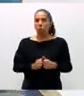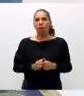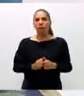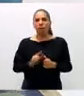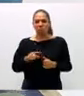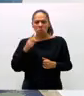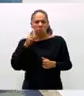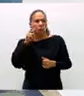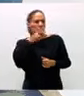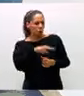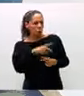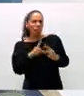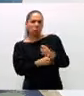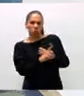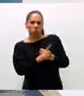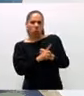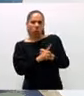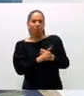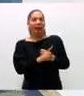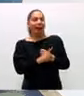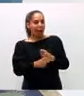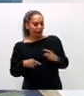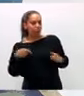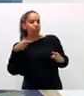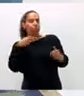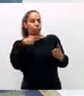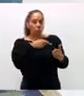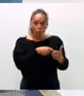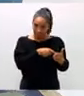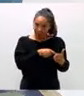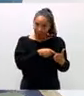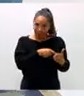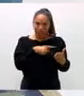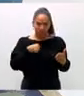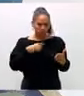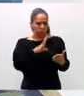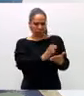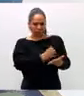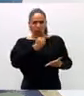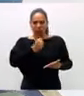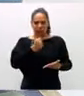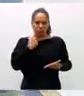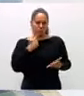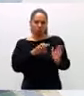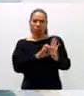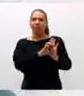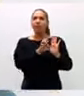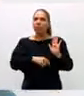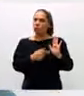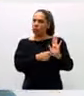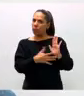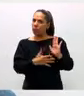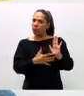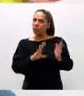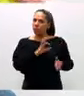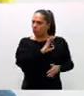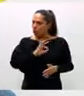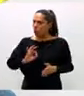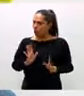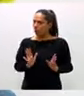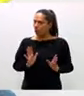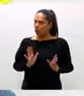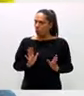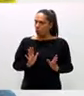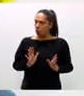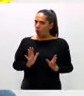una herramienta para el aprendizaje, trabajaremos ejemplos de la negociación y la mediación. Ya sabemos cuál